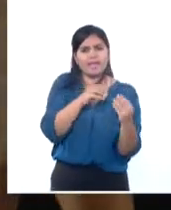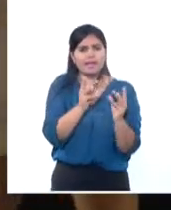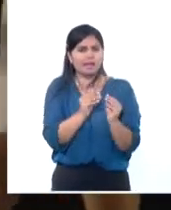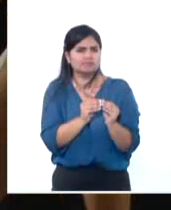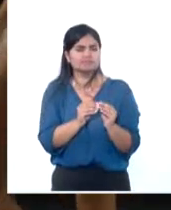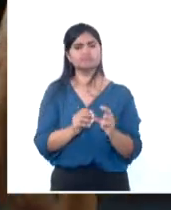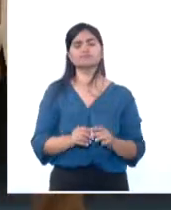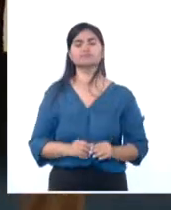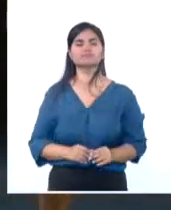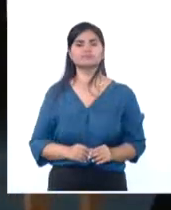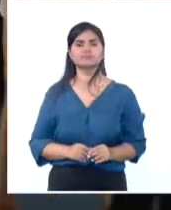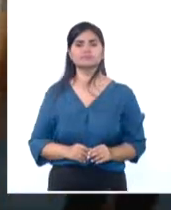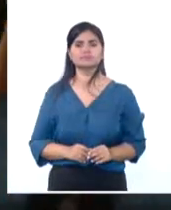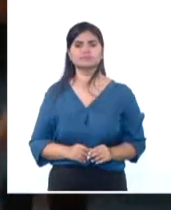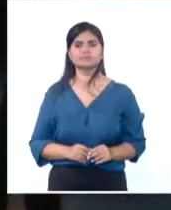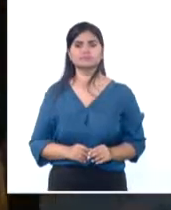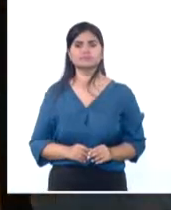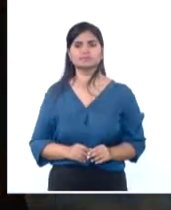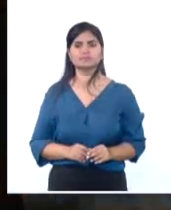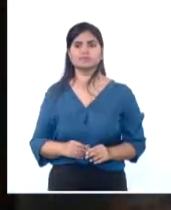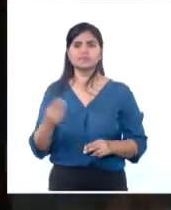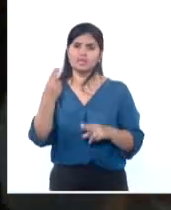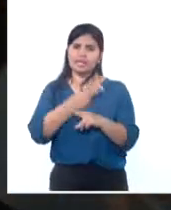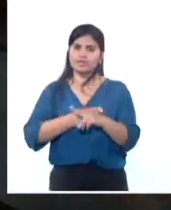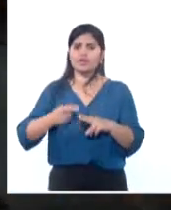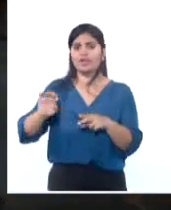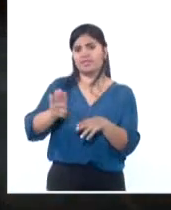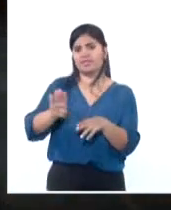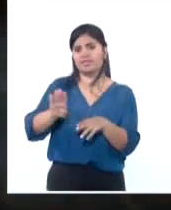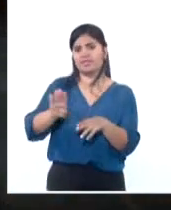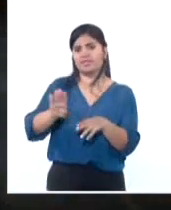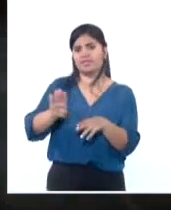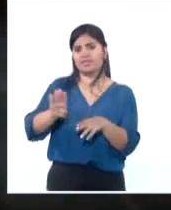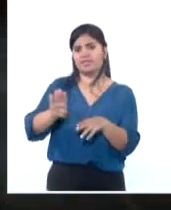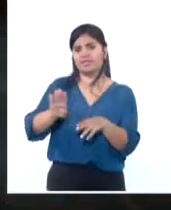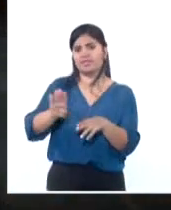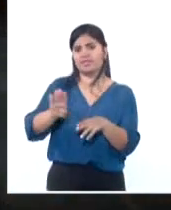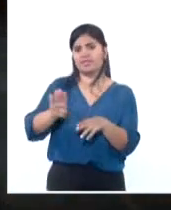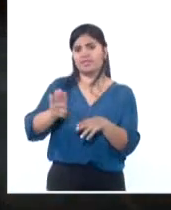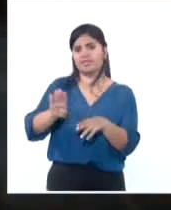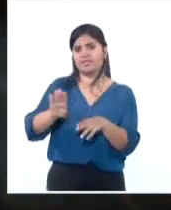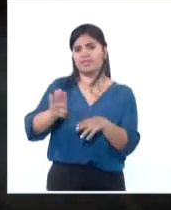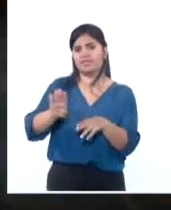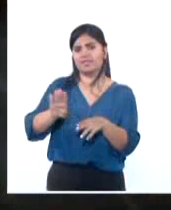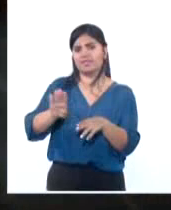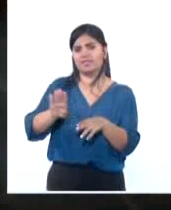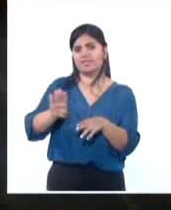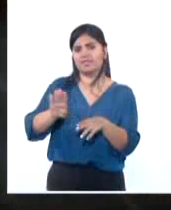tan felices o maravillosas como parecen, ¿no?